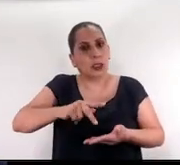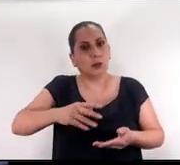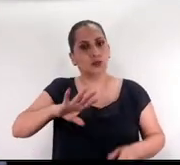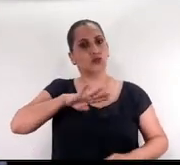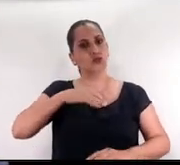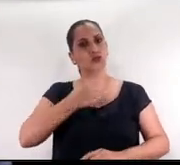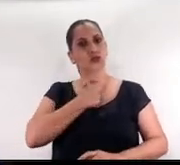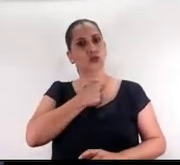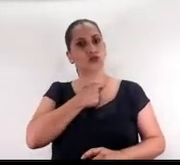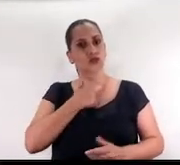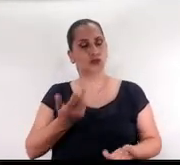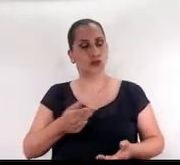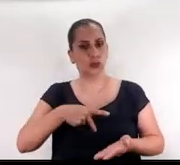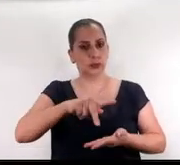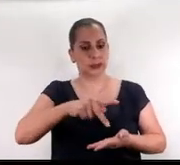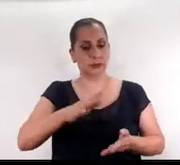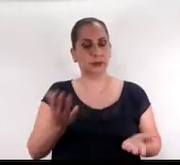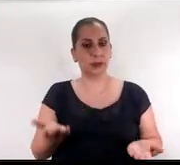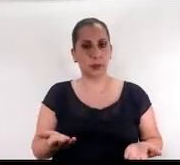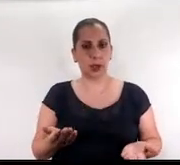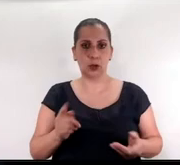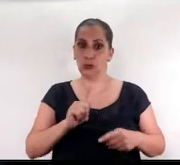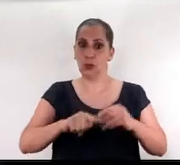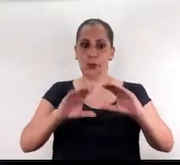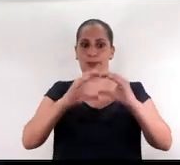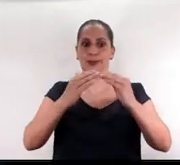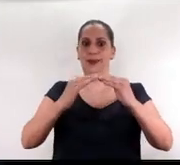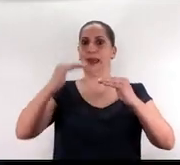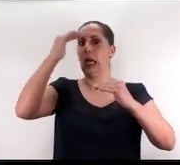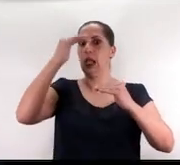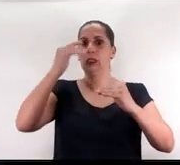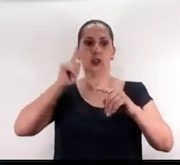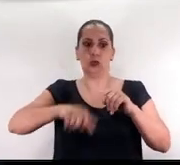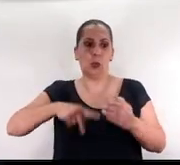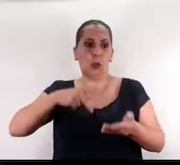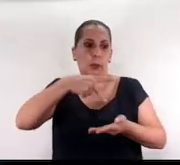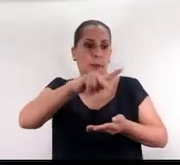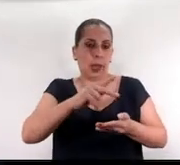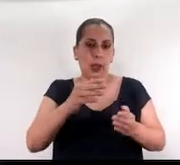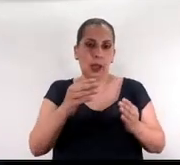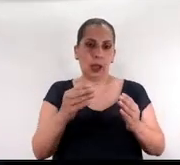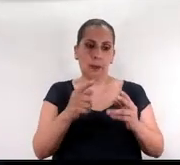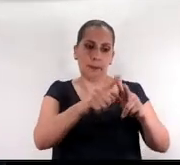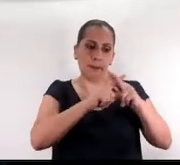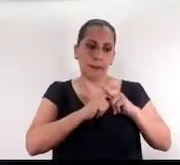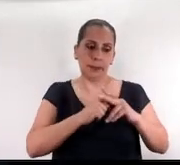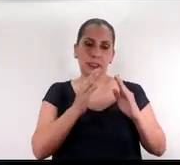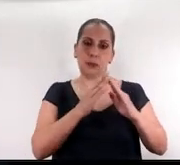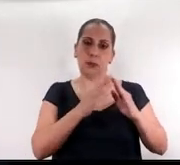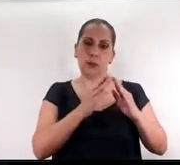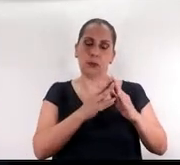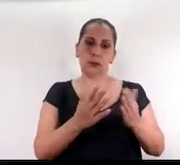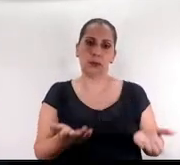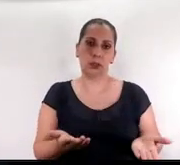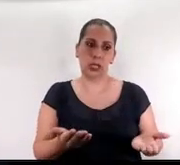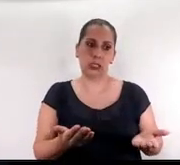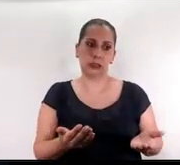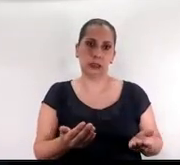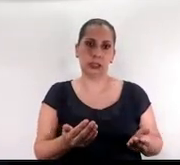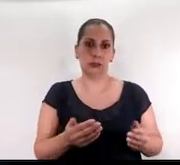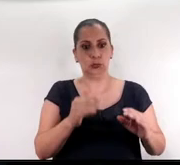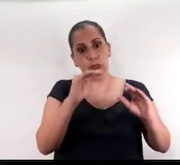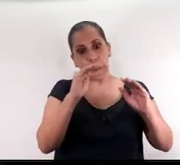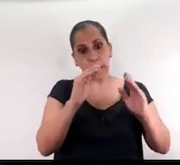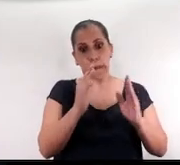estratos medios altos, ni por supuesto en los altos, capacidad de pago para adquirir una vivienda mínima